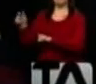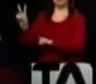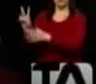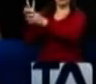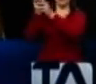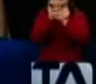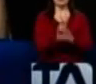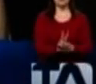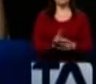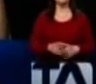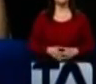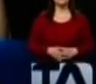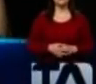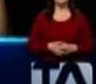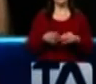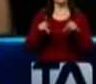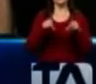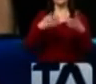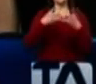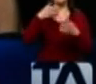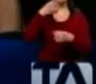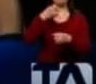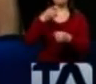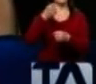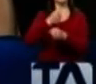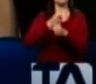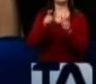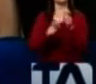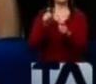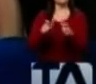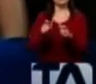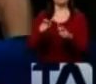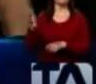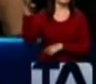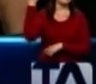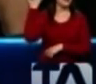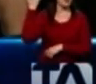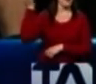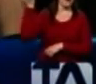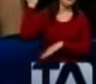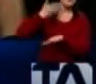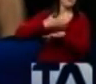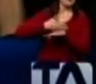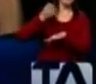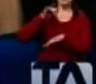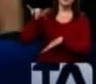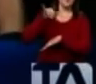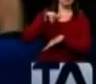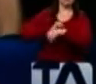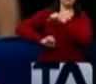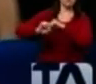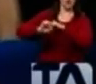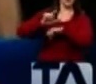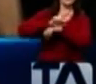Se está preparando un equipo de personas que, igual que la otra vez, viajarán a Lima. Estará presente